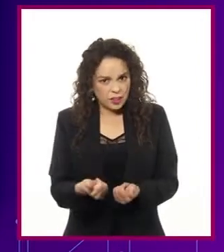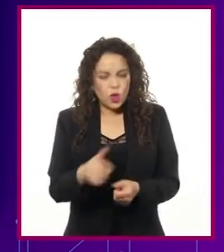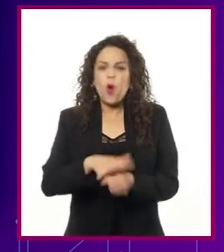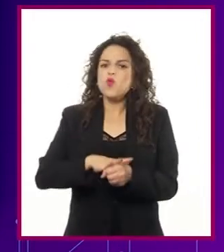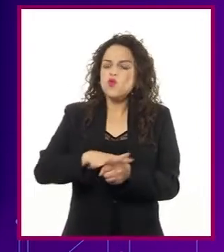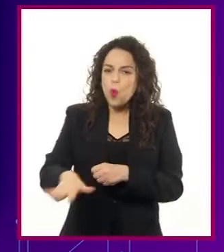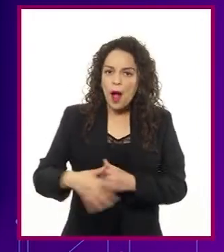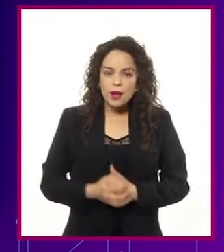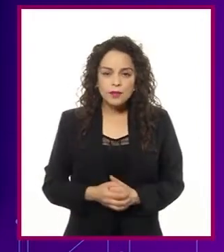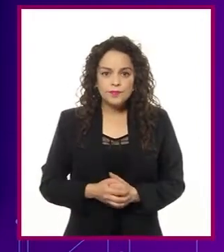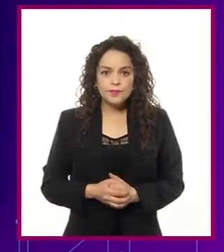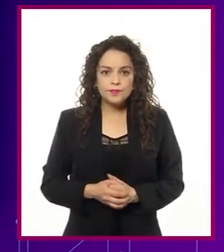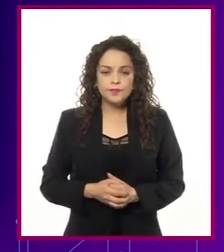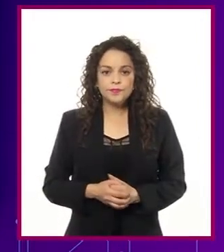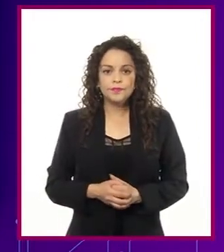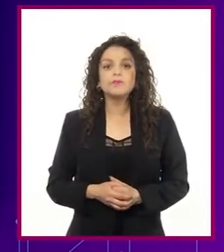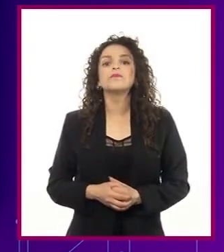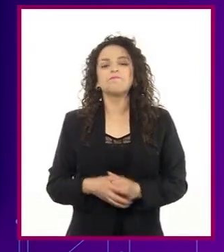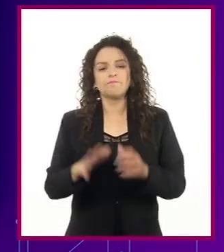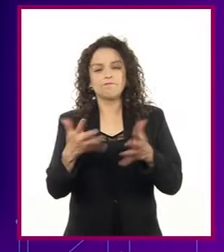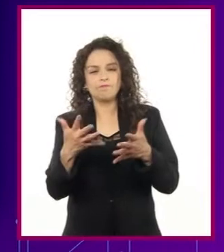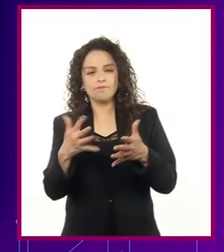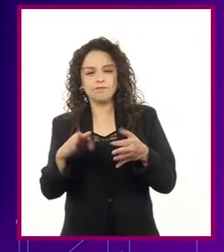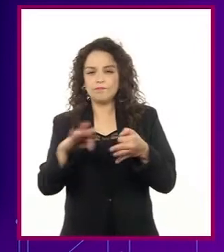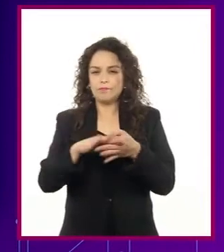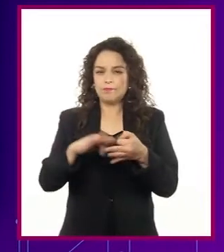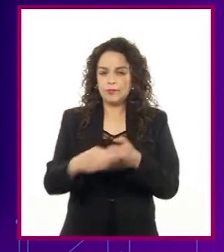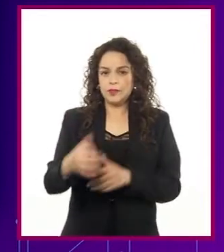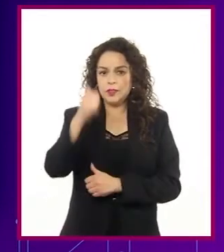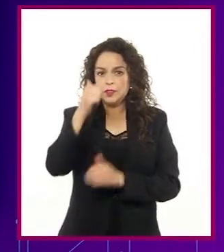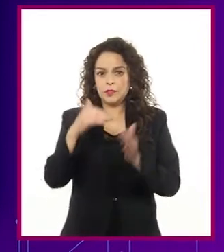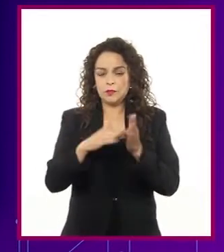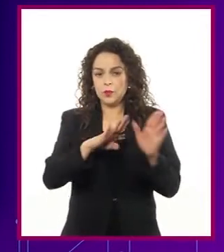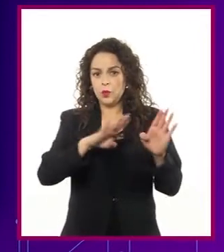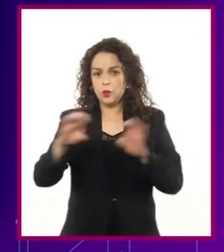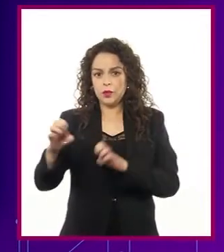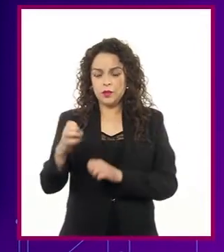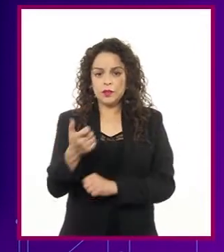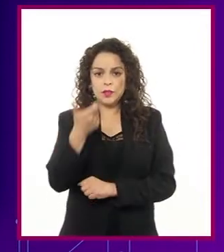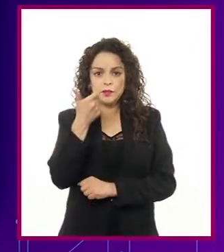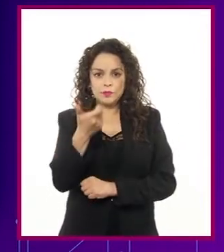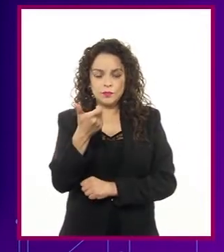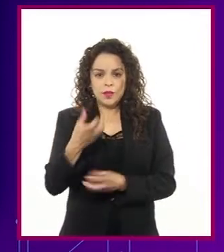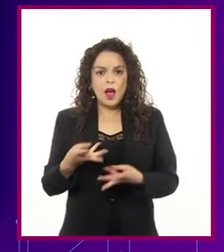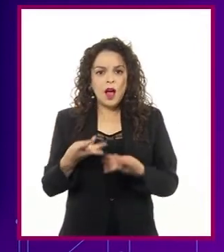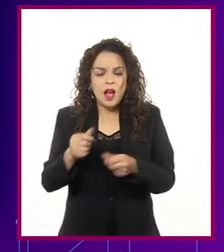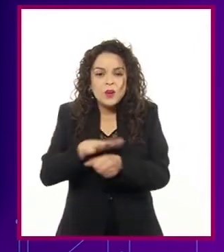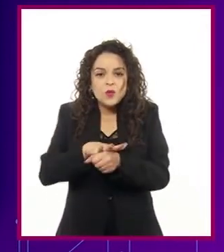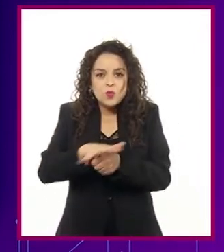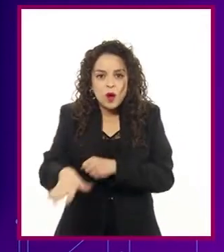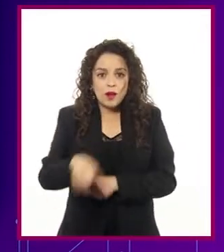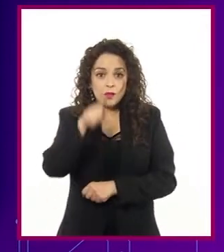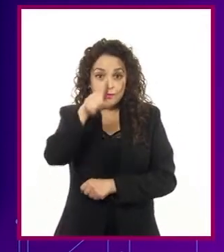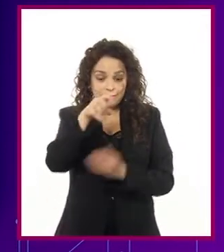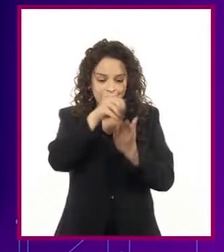es el rubro que tiene un gasto aproximado de 6,400 pesos? Registren sus